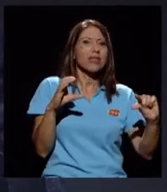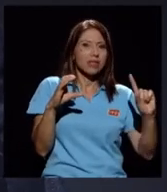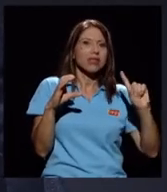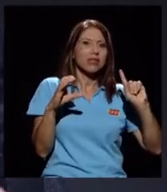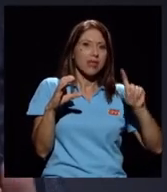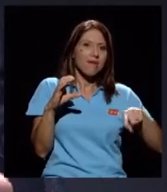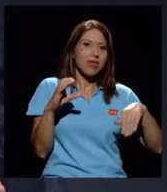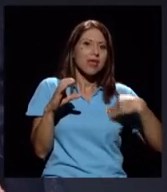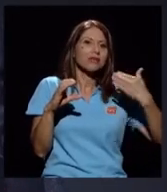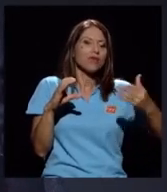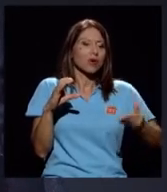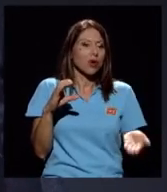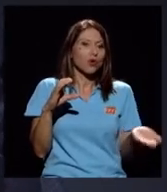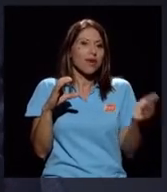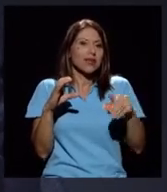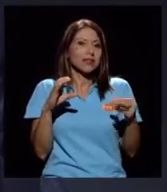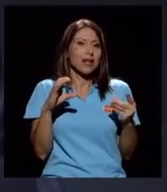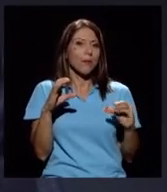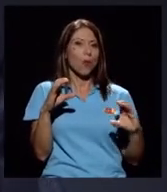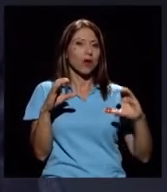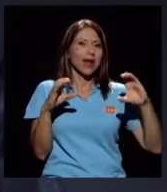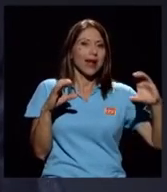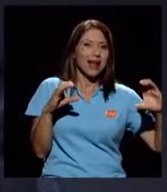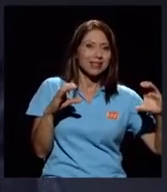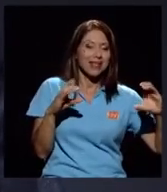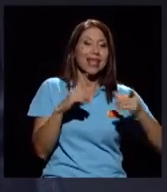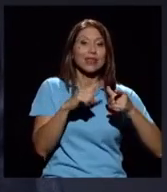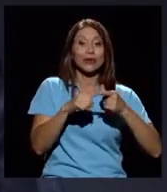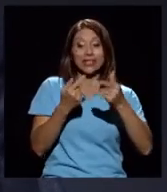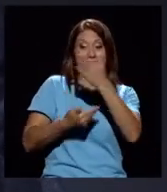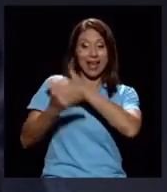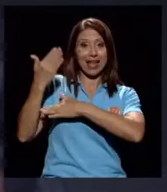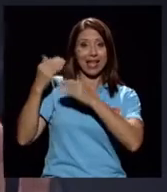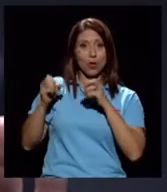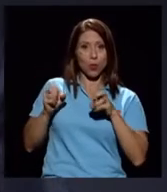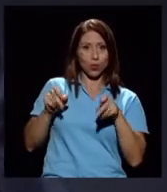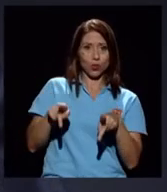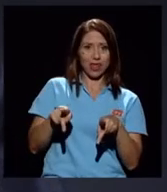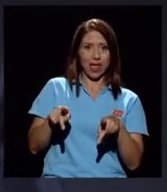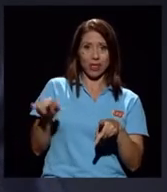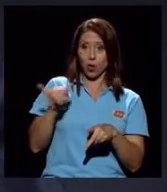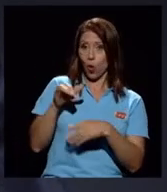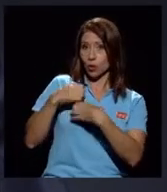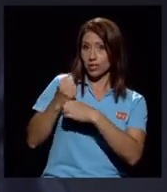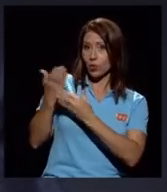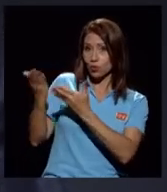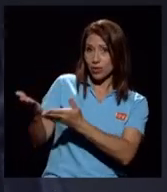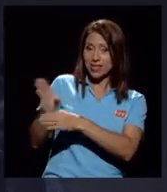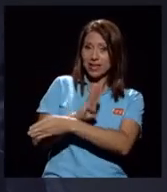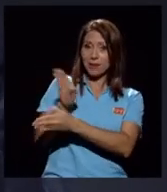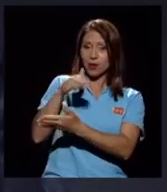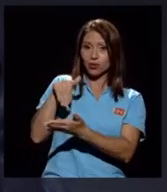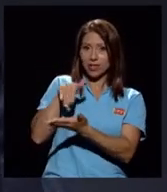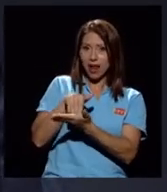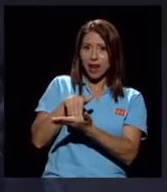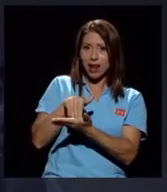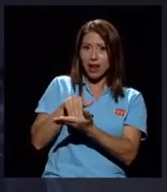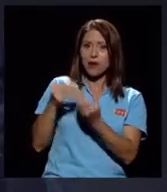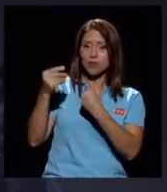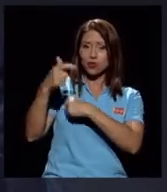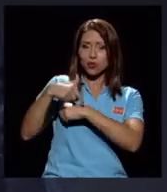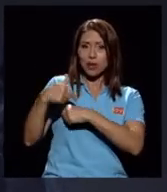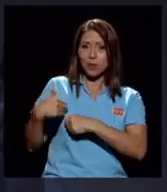en aquella oportunidad al igual que posteriormente hizo o hicieron ustedes en el banco central mucho tiempo